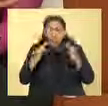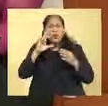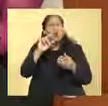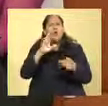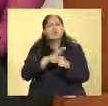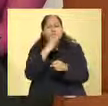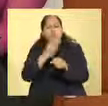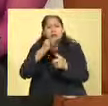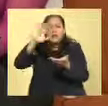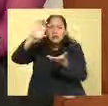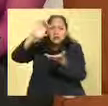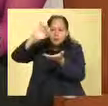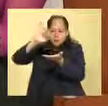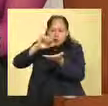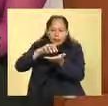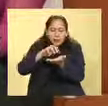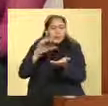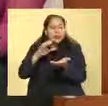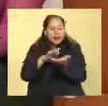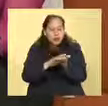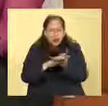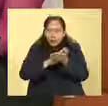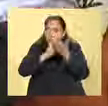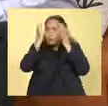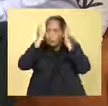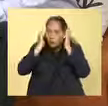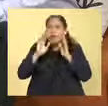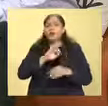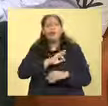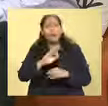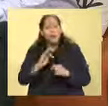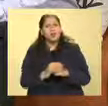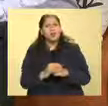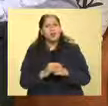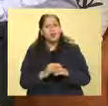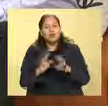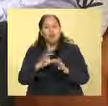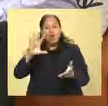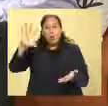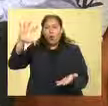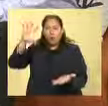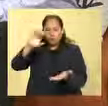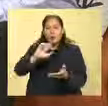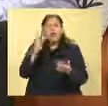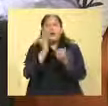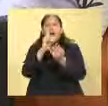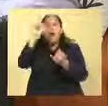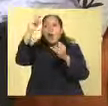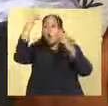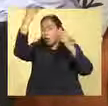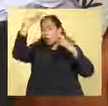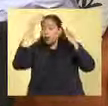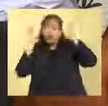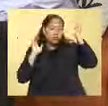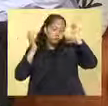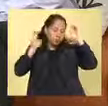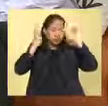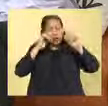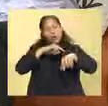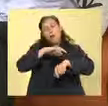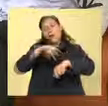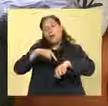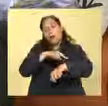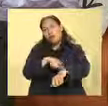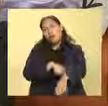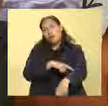que necesitas y no se desperdicie, también ahí te puedes ahorrar dinero en ese y sentido. Y ahorrar agua también. Y ahorrar ¿no? agua. Ahora, y